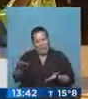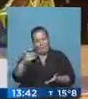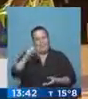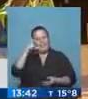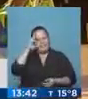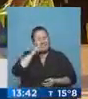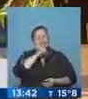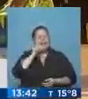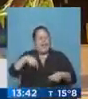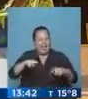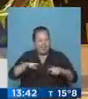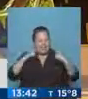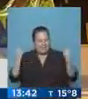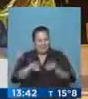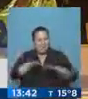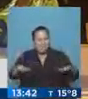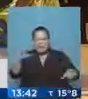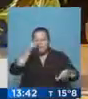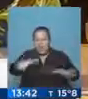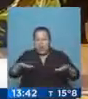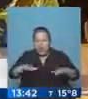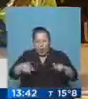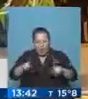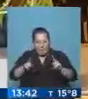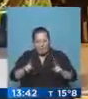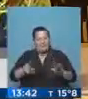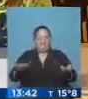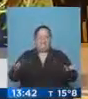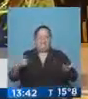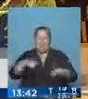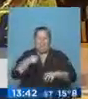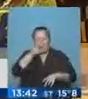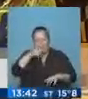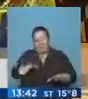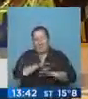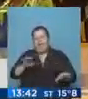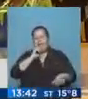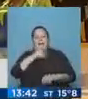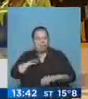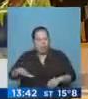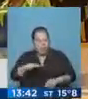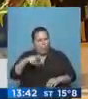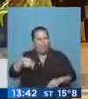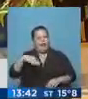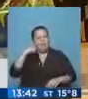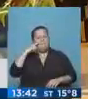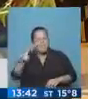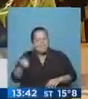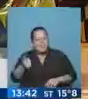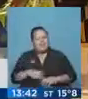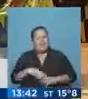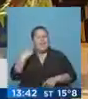cerati aquí en estas mismas maderas en este mismo escenario en los mismos tablones que en realidad no son tablones una maravilla este escenario que tienen mica con